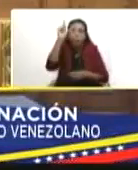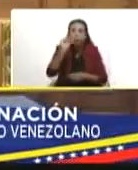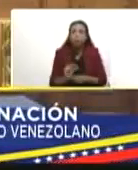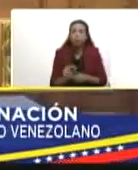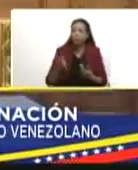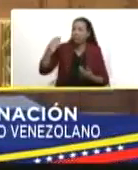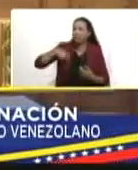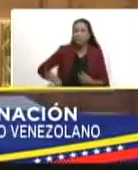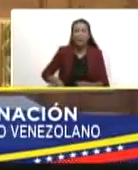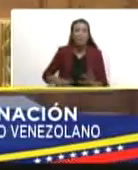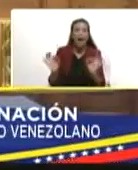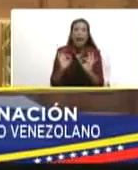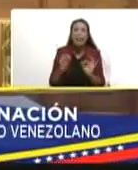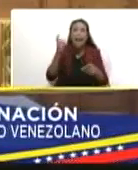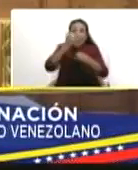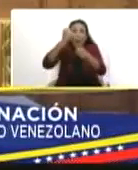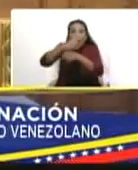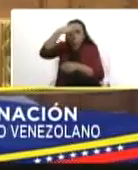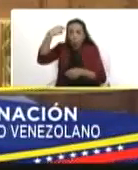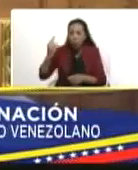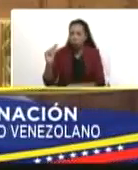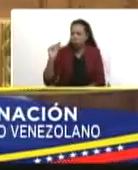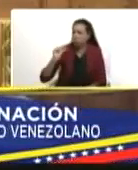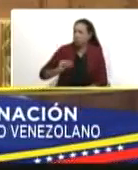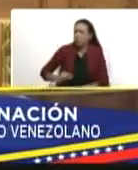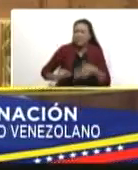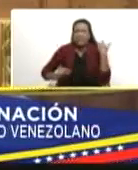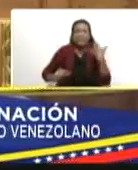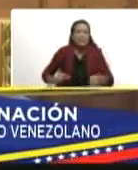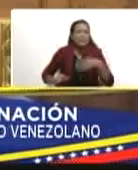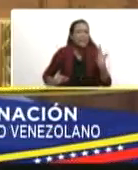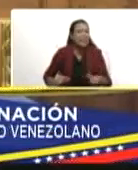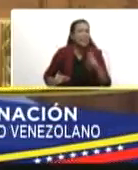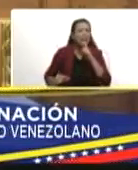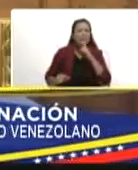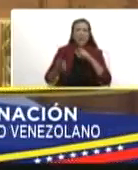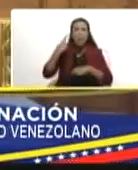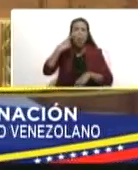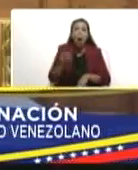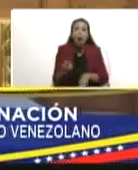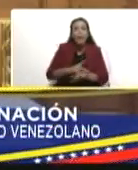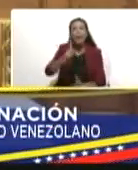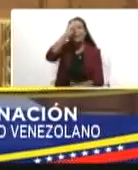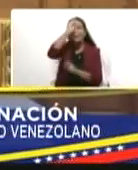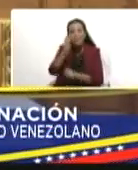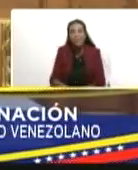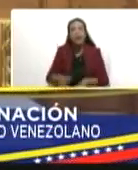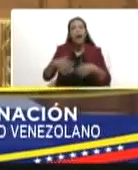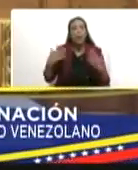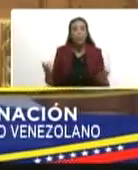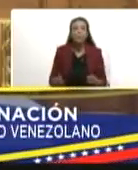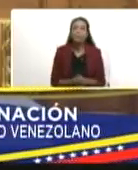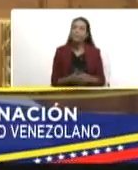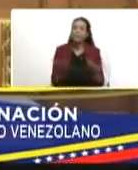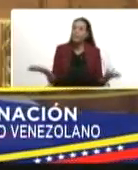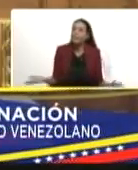salario por falta de ingreso uno de los golpes más grandes que han dado que ellos pretenden reivindicar